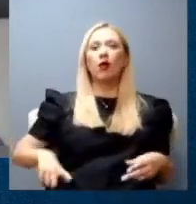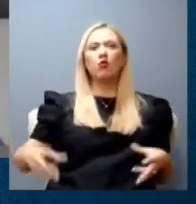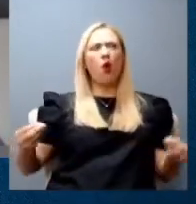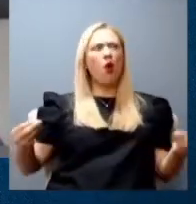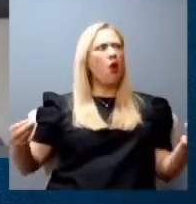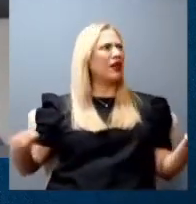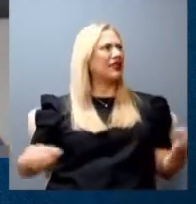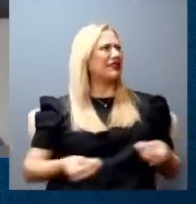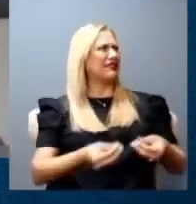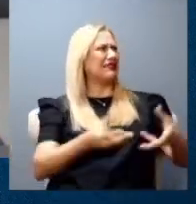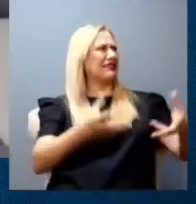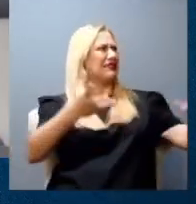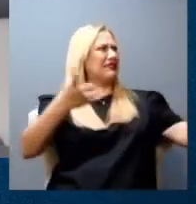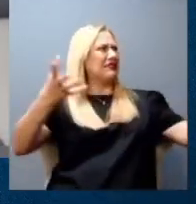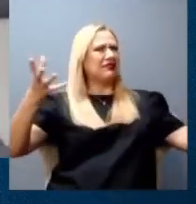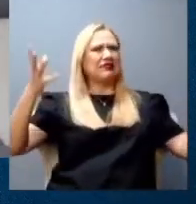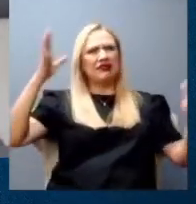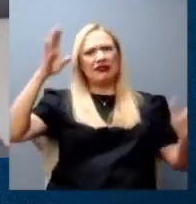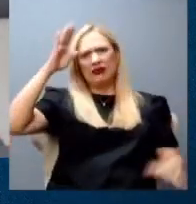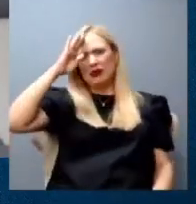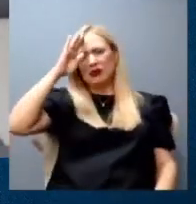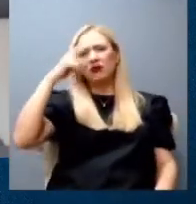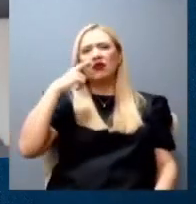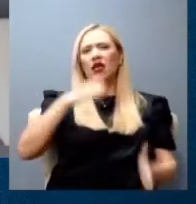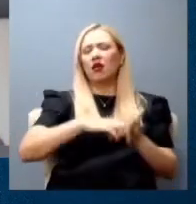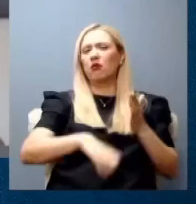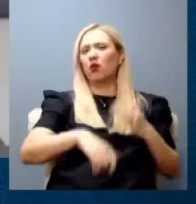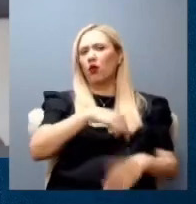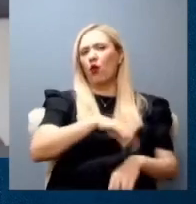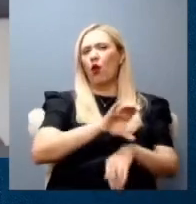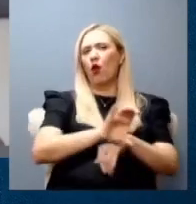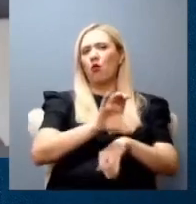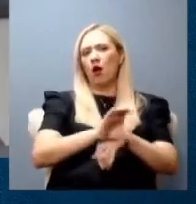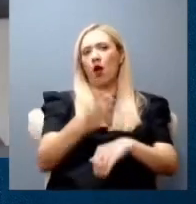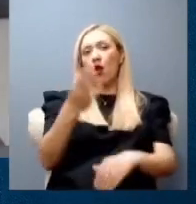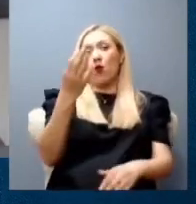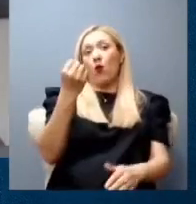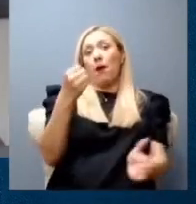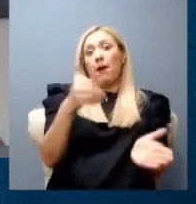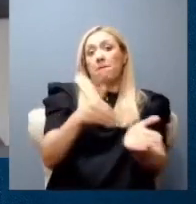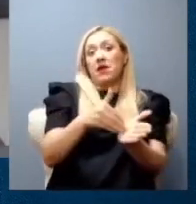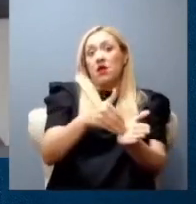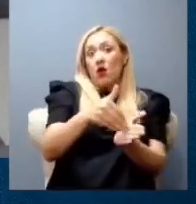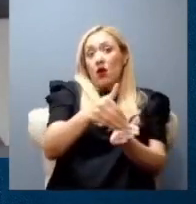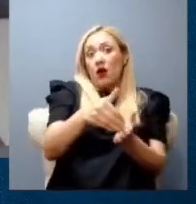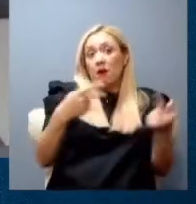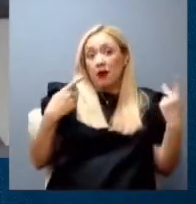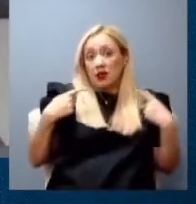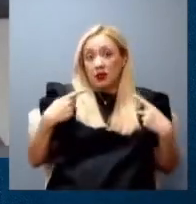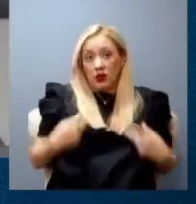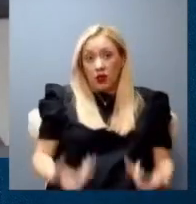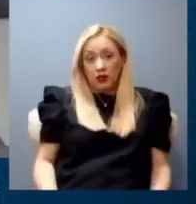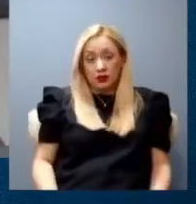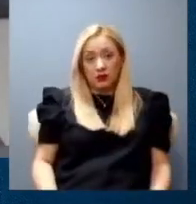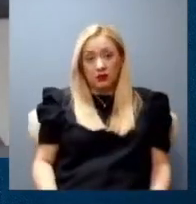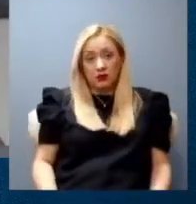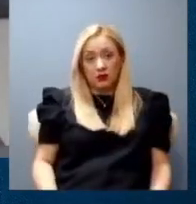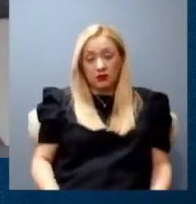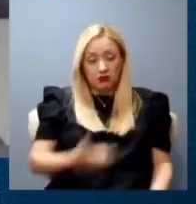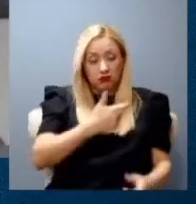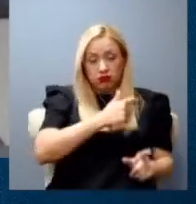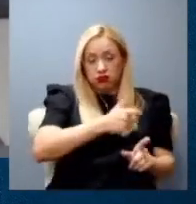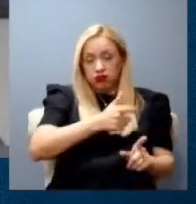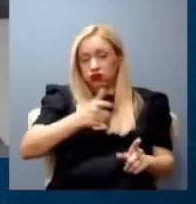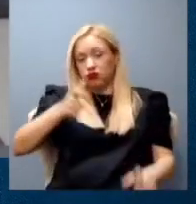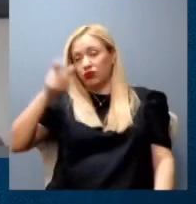¿no? Cuando tiene que reparar, por ejemplo, en el caso colombiano, 9 millones de víctimas, pues la reparación